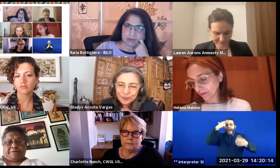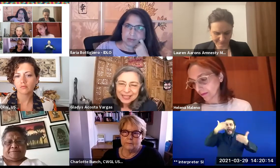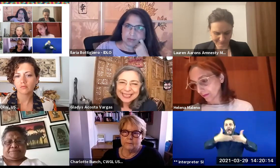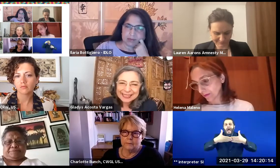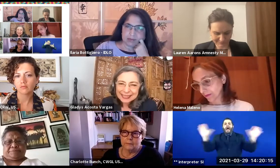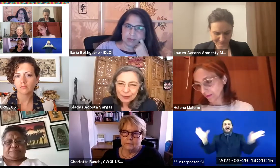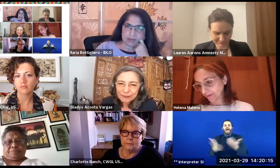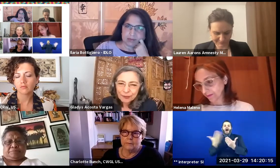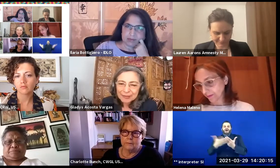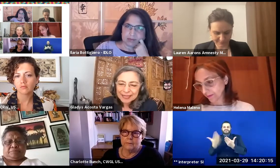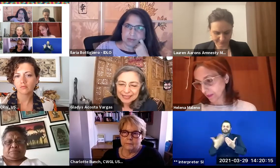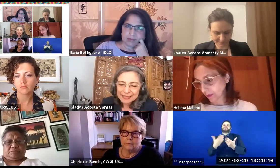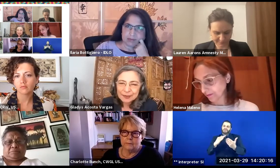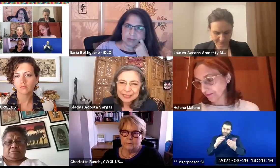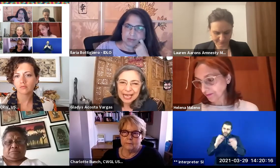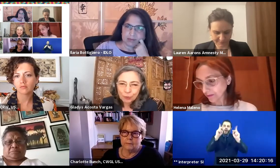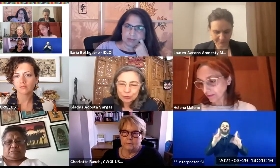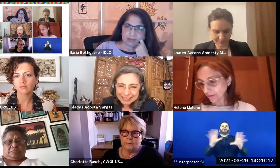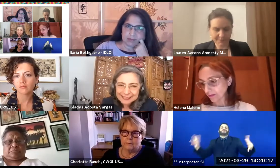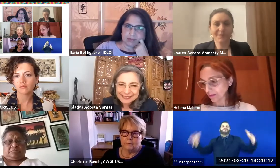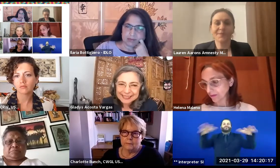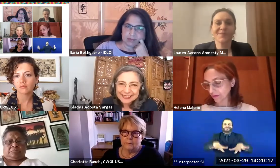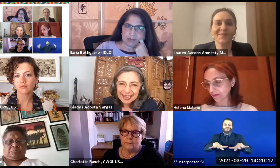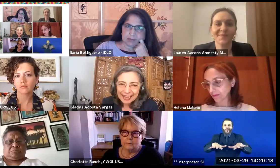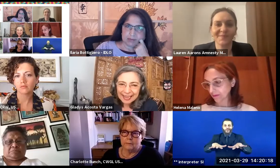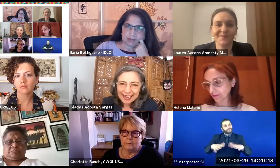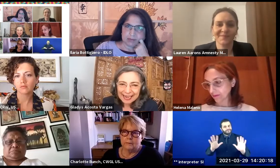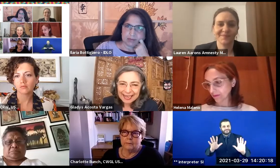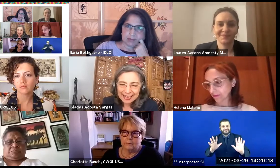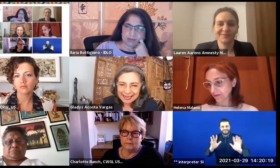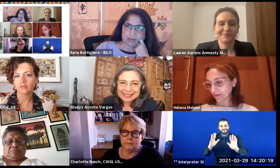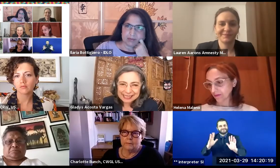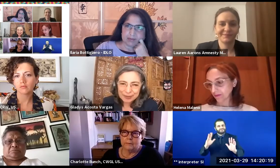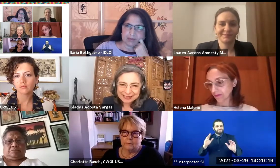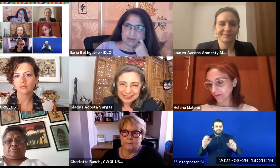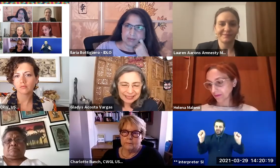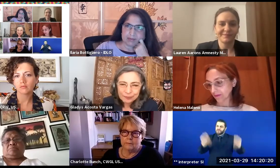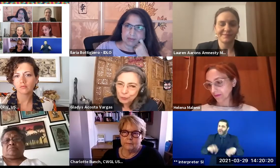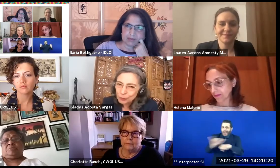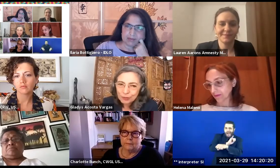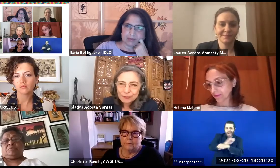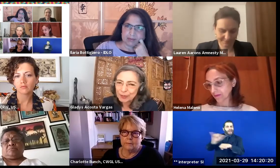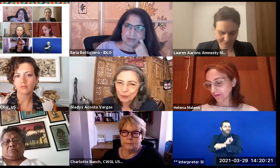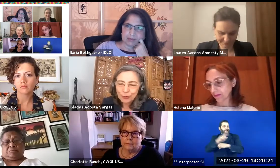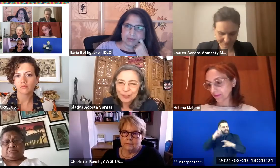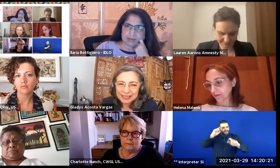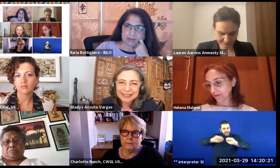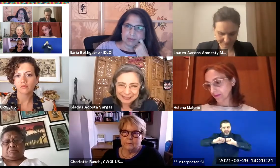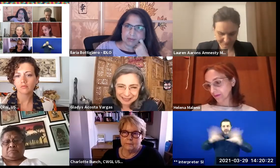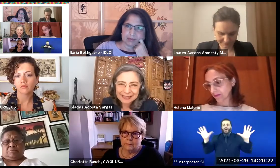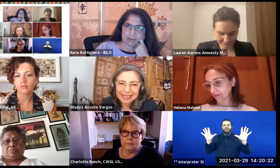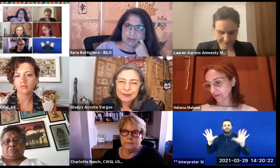inclusivo y que tiene una forma de ajustarse a la discapacidad que es muy, pero